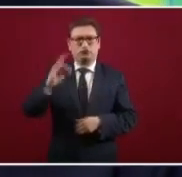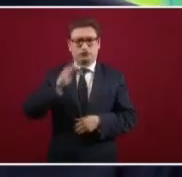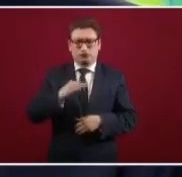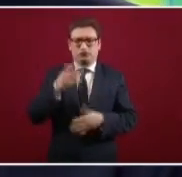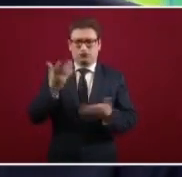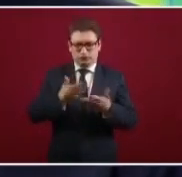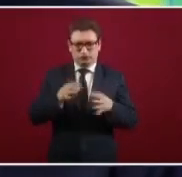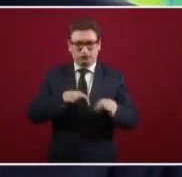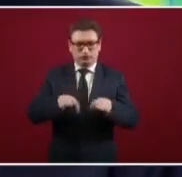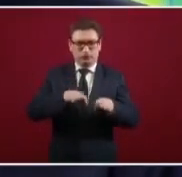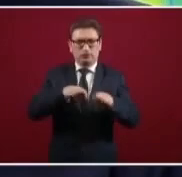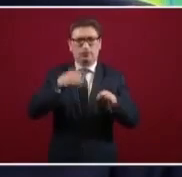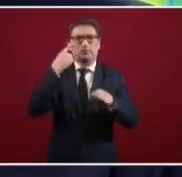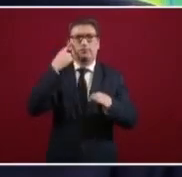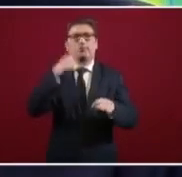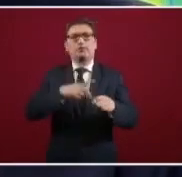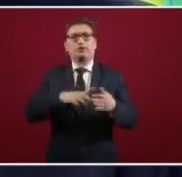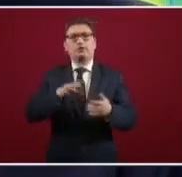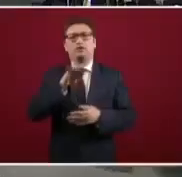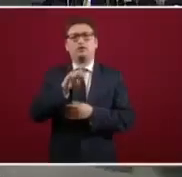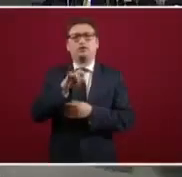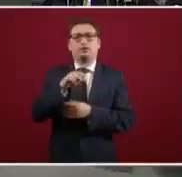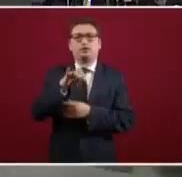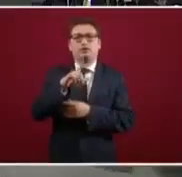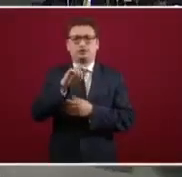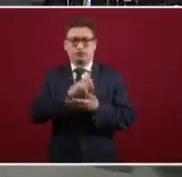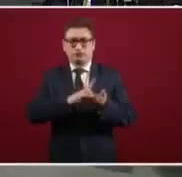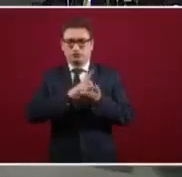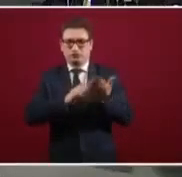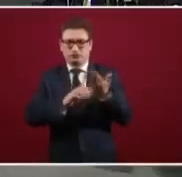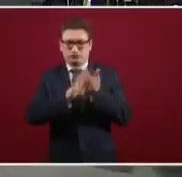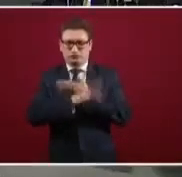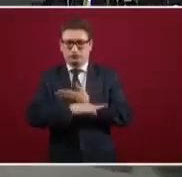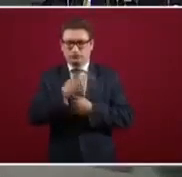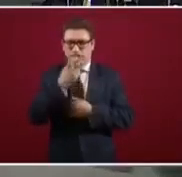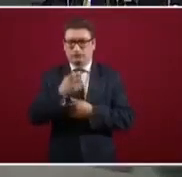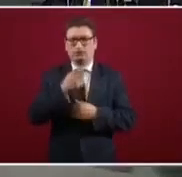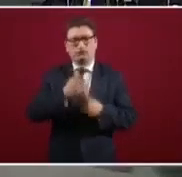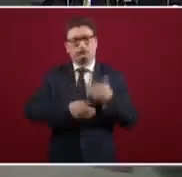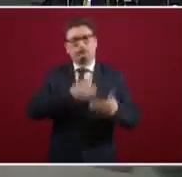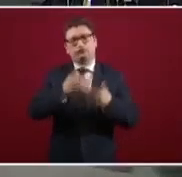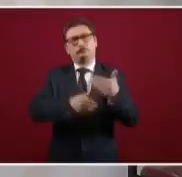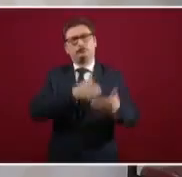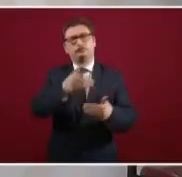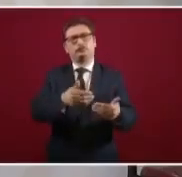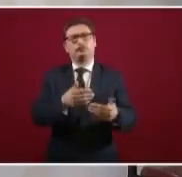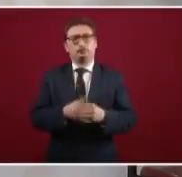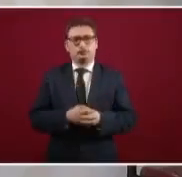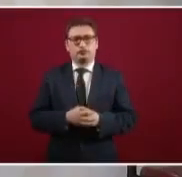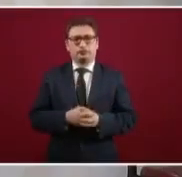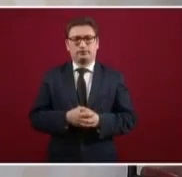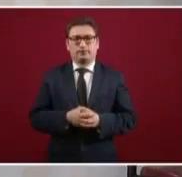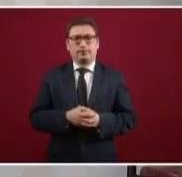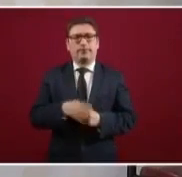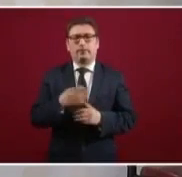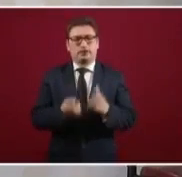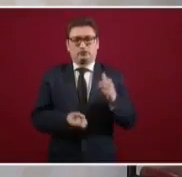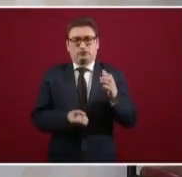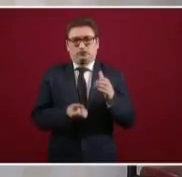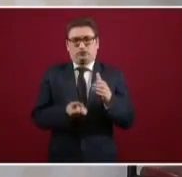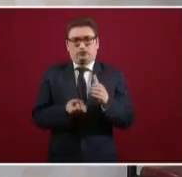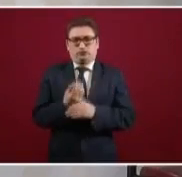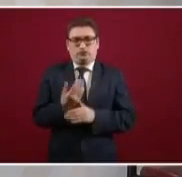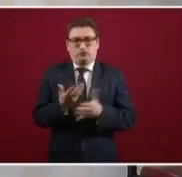el combate al fentanilo es un proceso relativamente nuevo